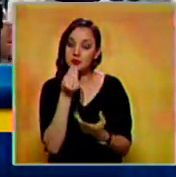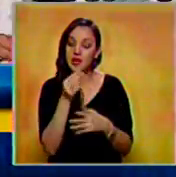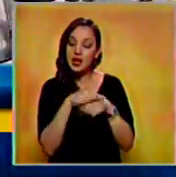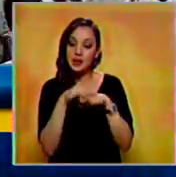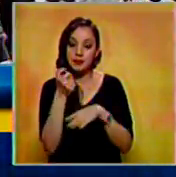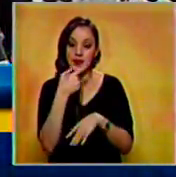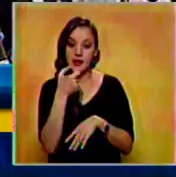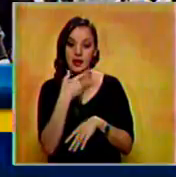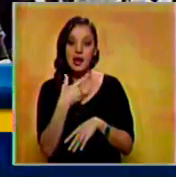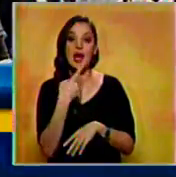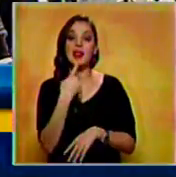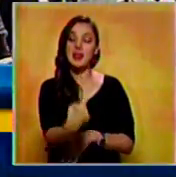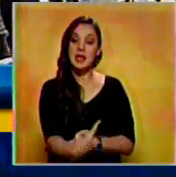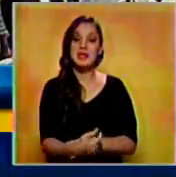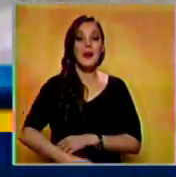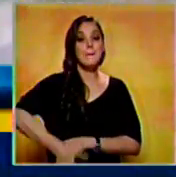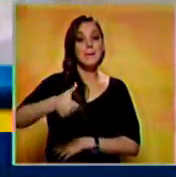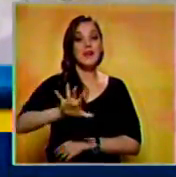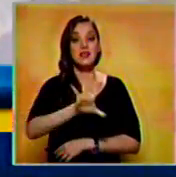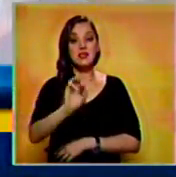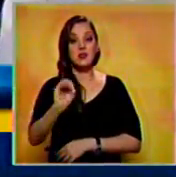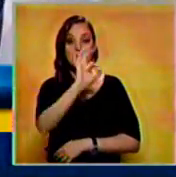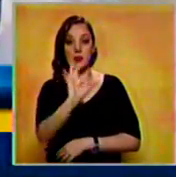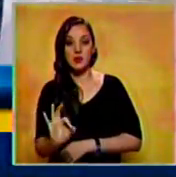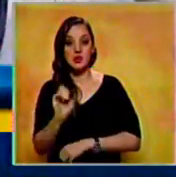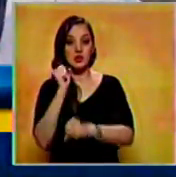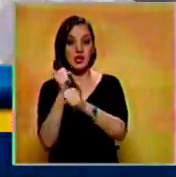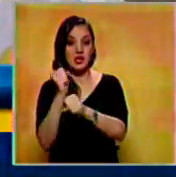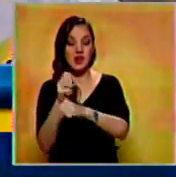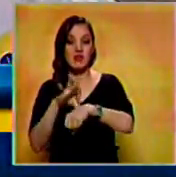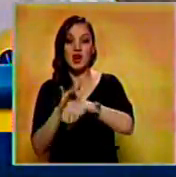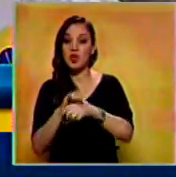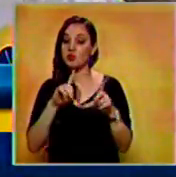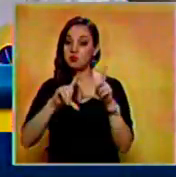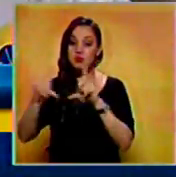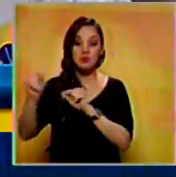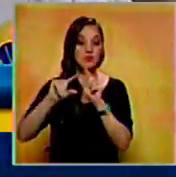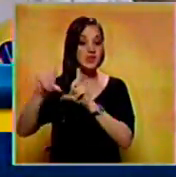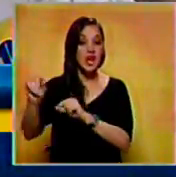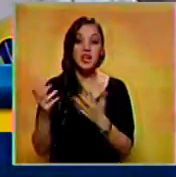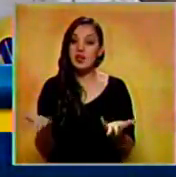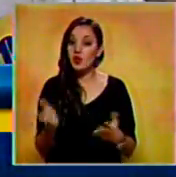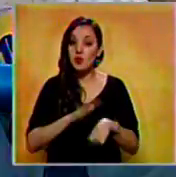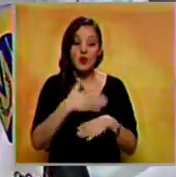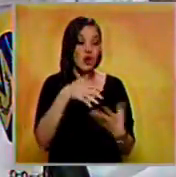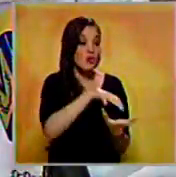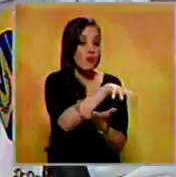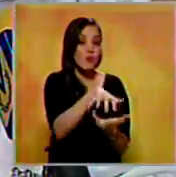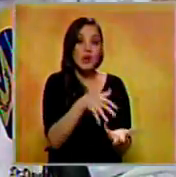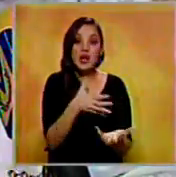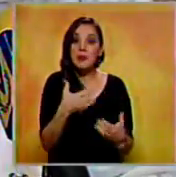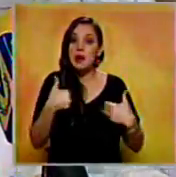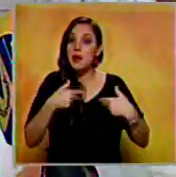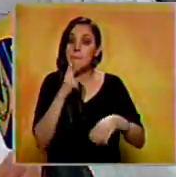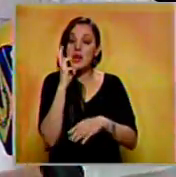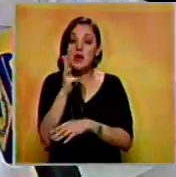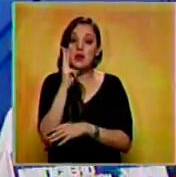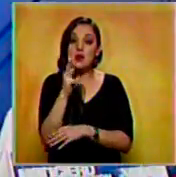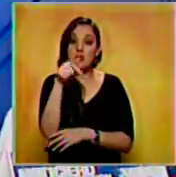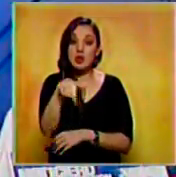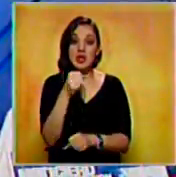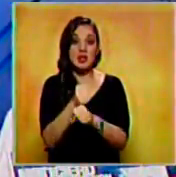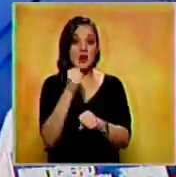manifestó que más del 50% de Los profesionales del área han migrado ante los problemas de la profesión en